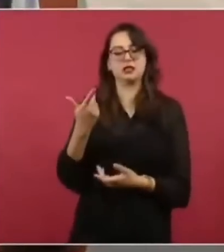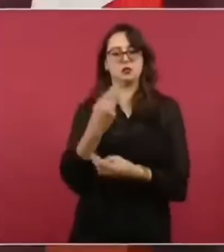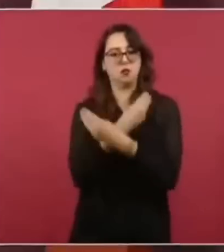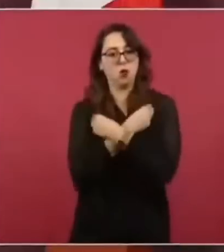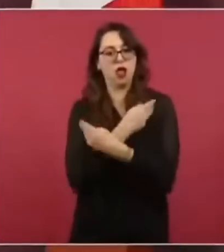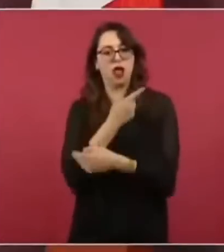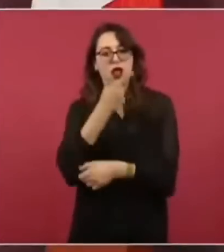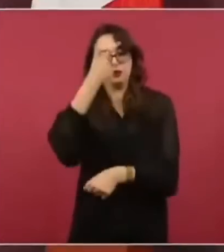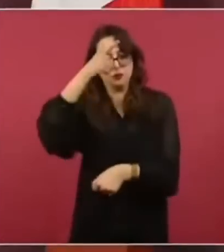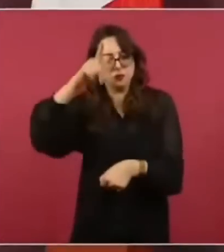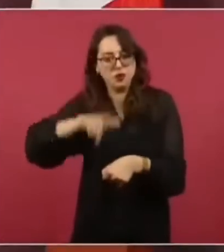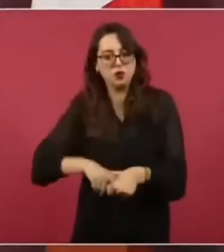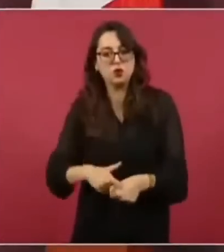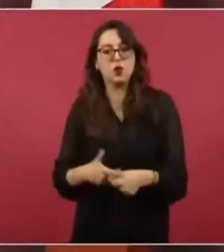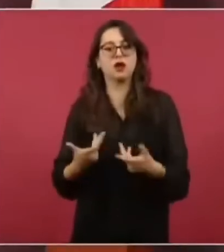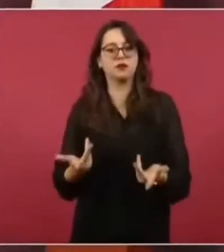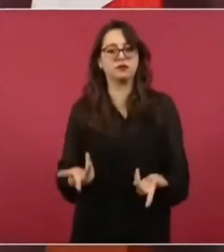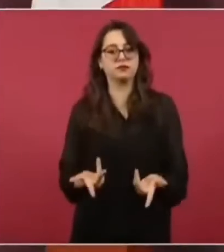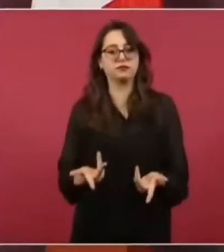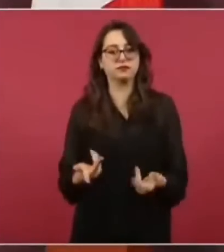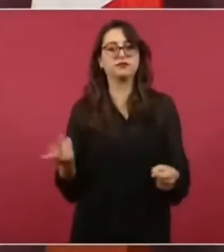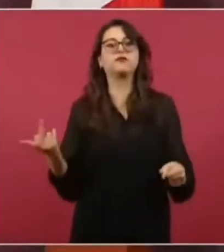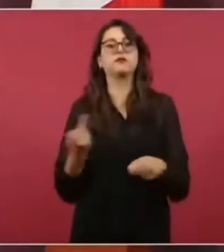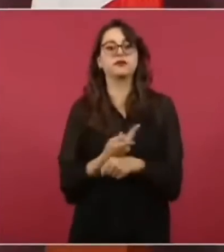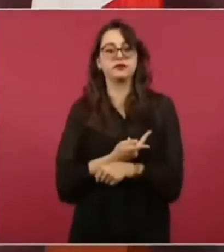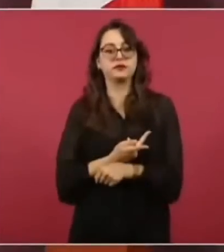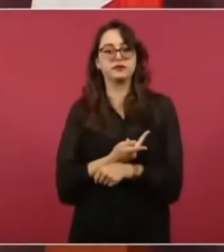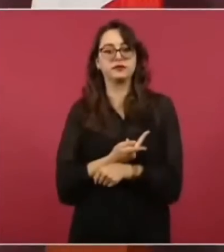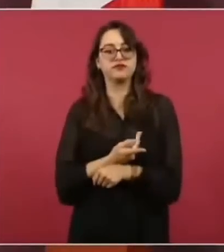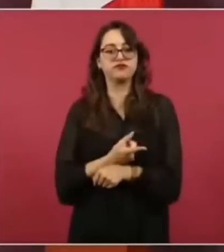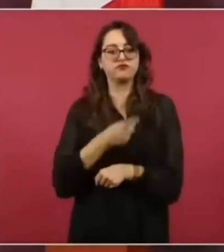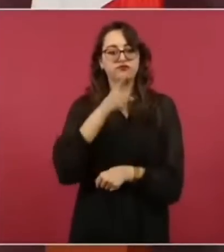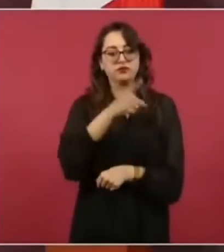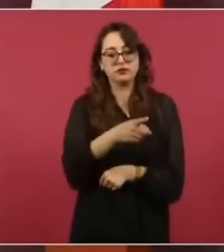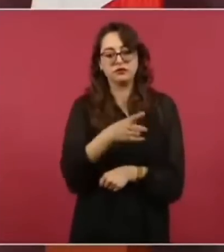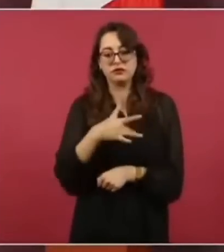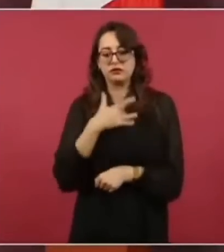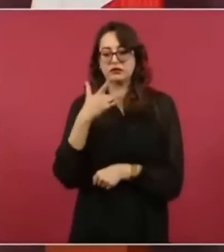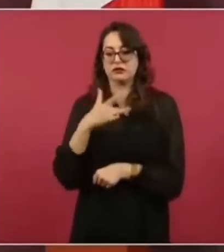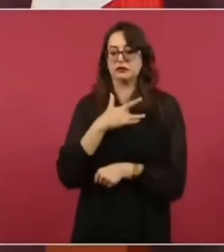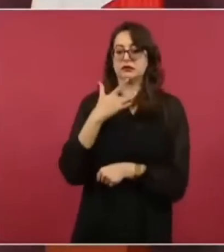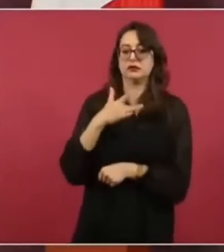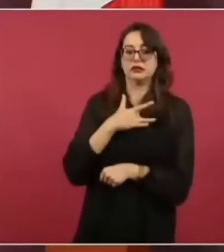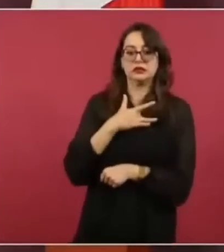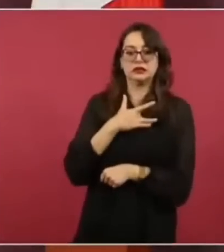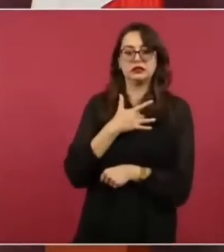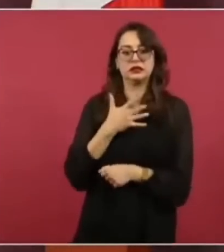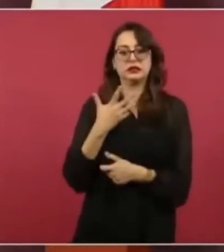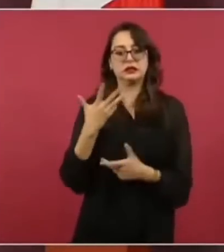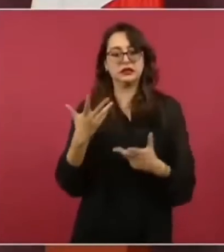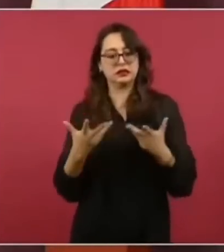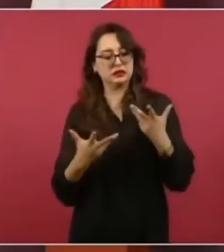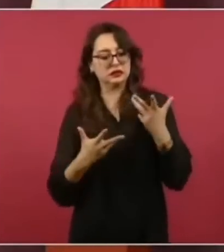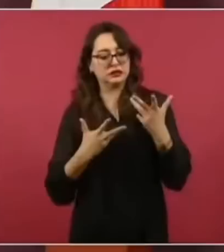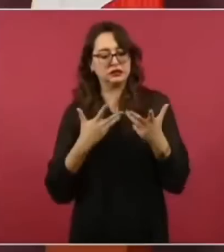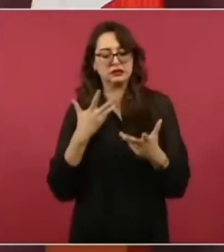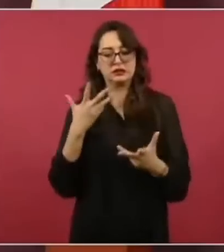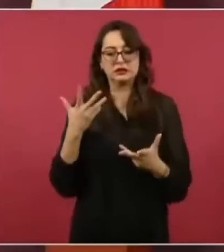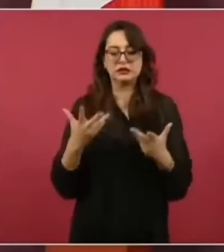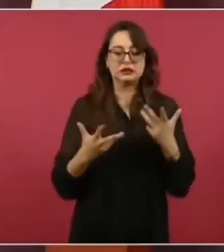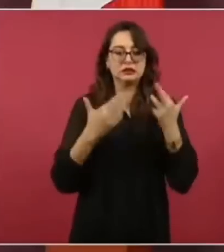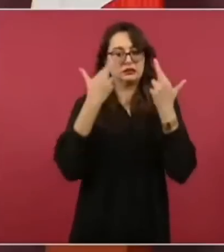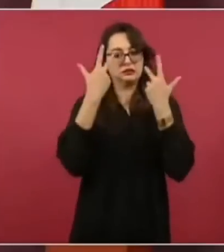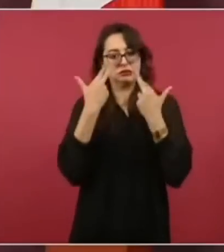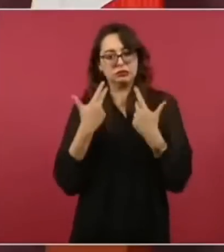espirituales, y que sin embargo vive en la desesperanza y está siendo